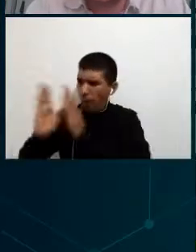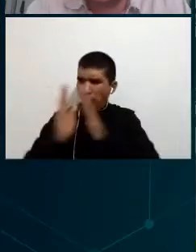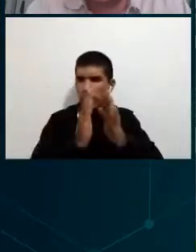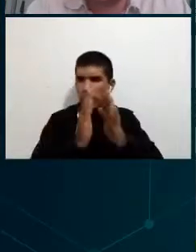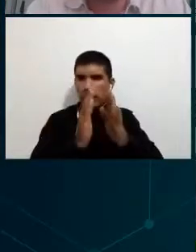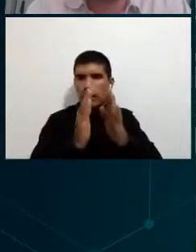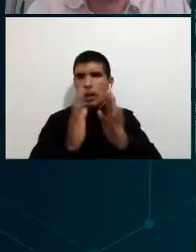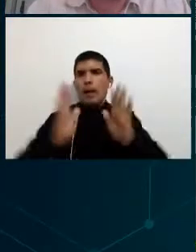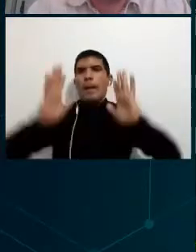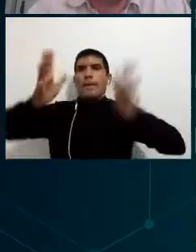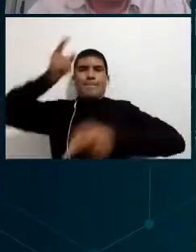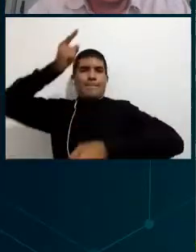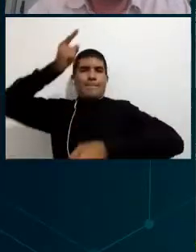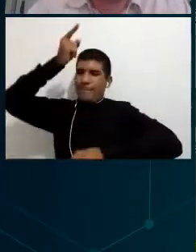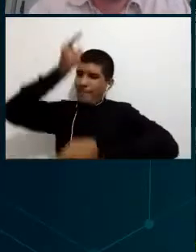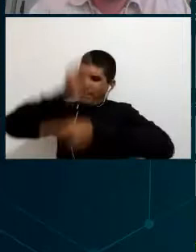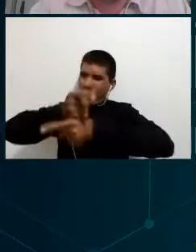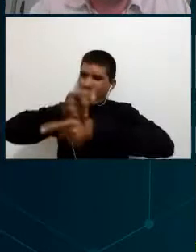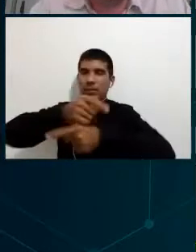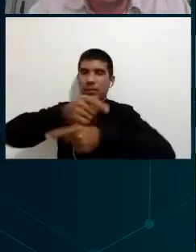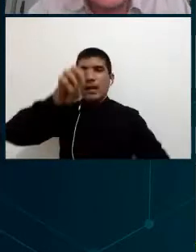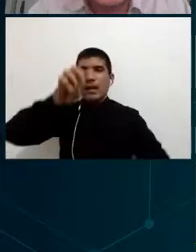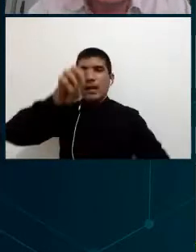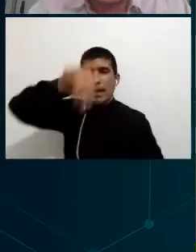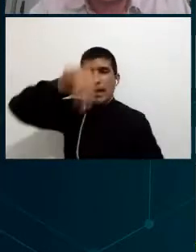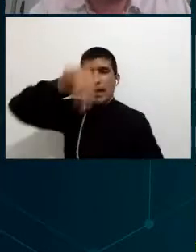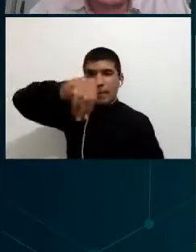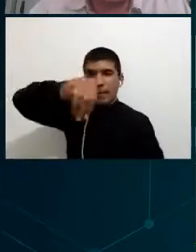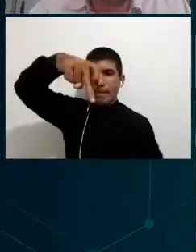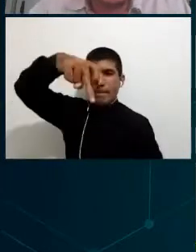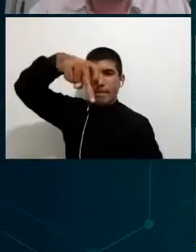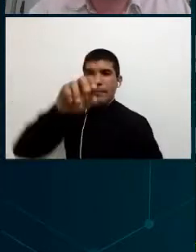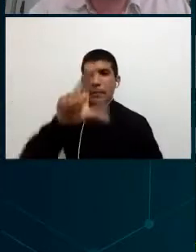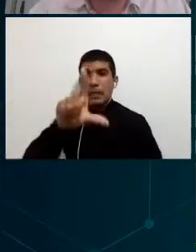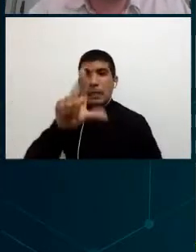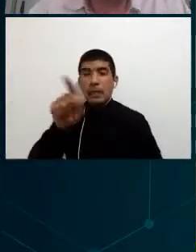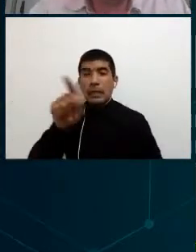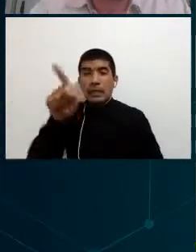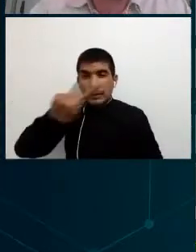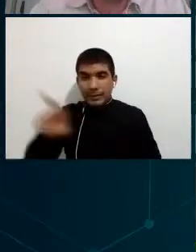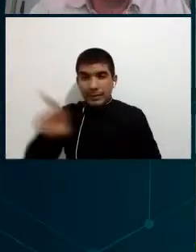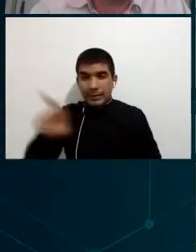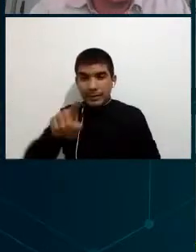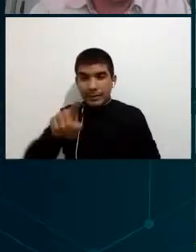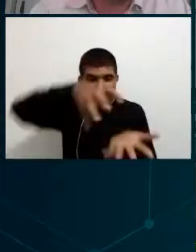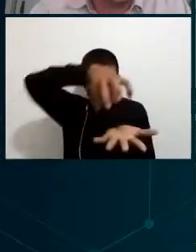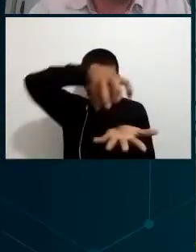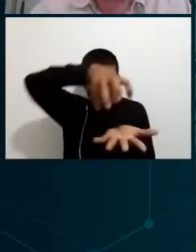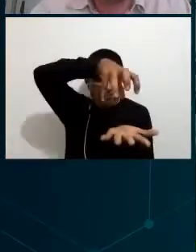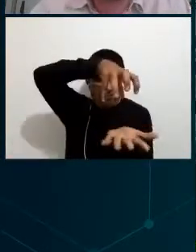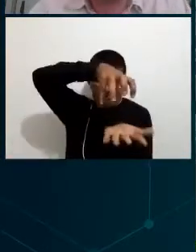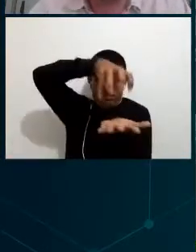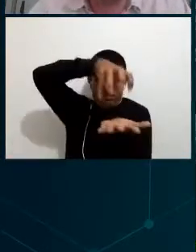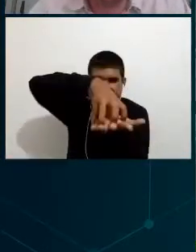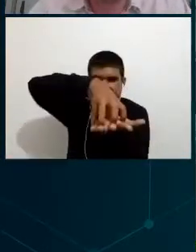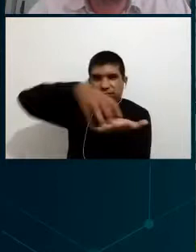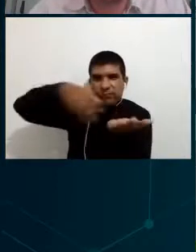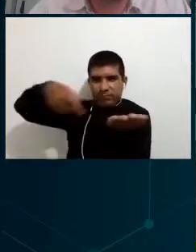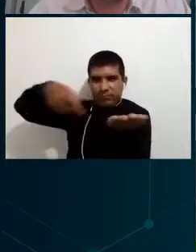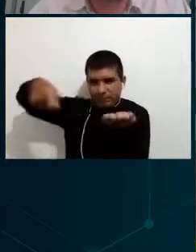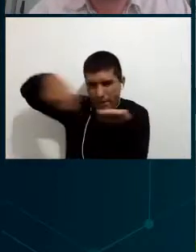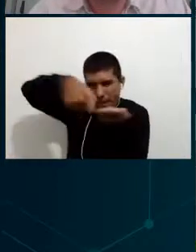los requisitos críticos, es decir, el tiempo de latencia está por debajo de los 5 milisegundos, lo cual nos